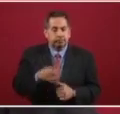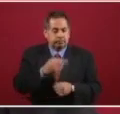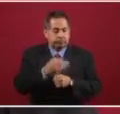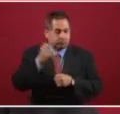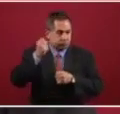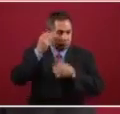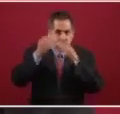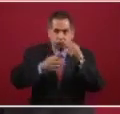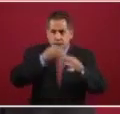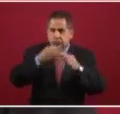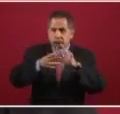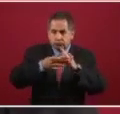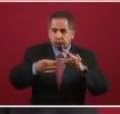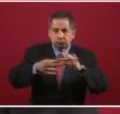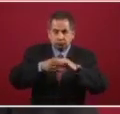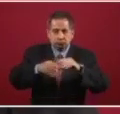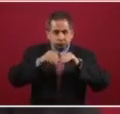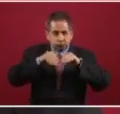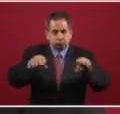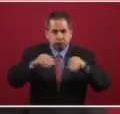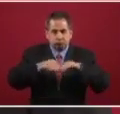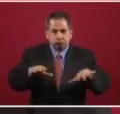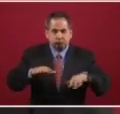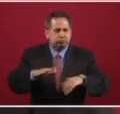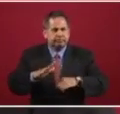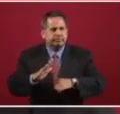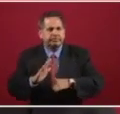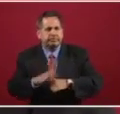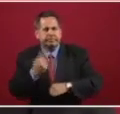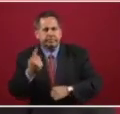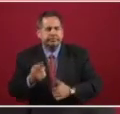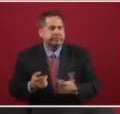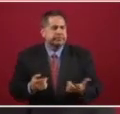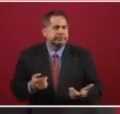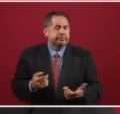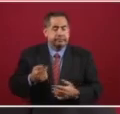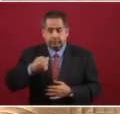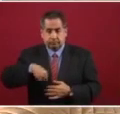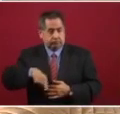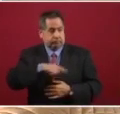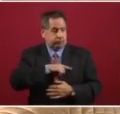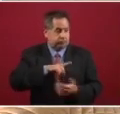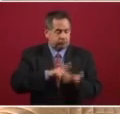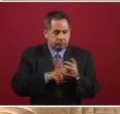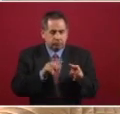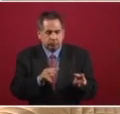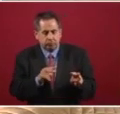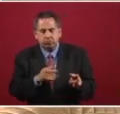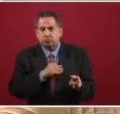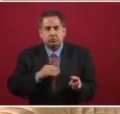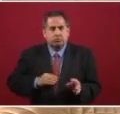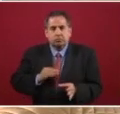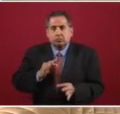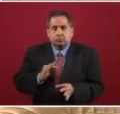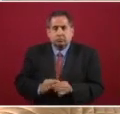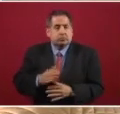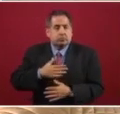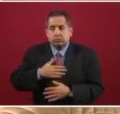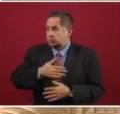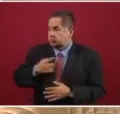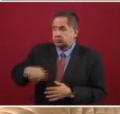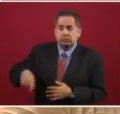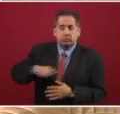campaña de información porque nosotros estamos cumpliendo